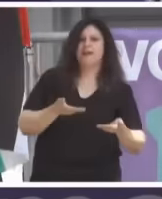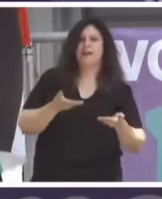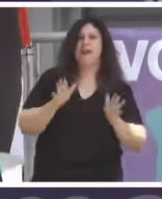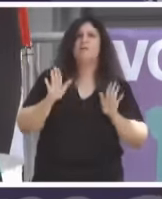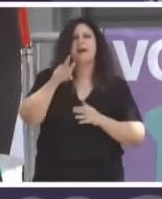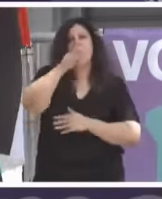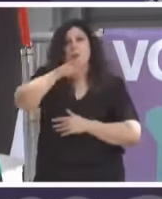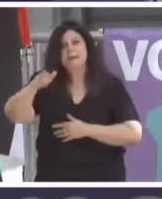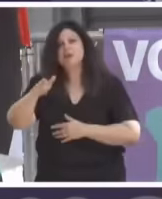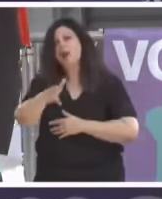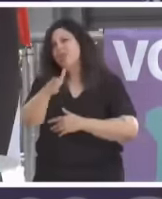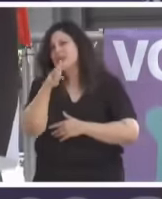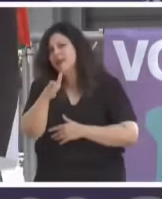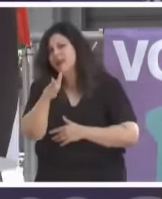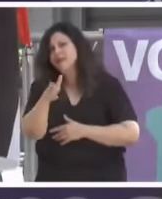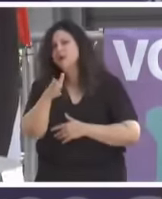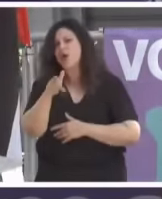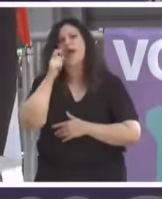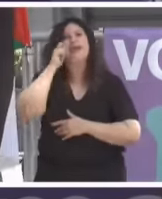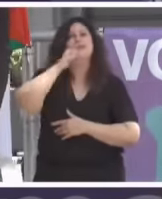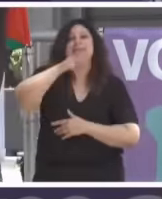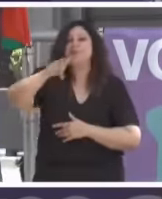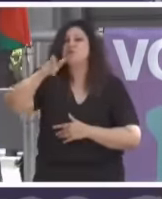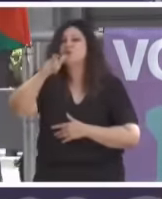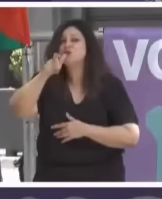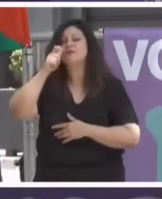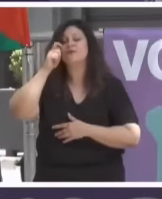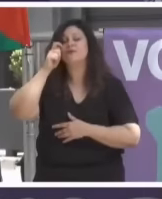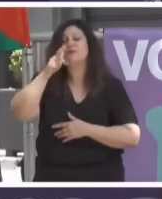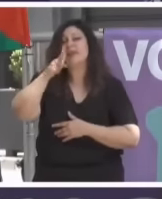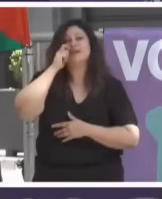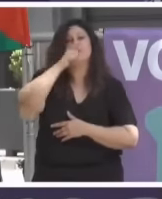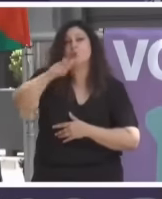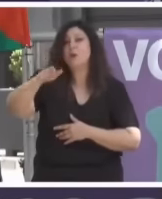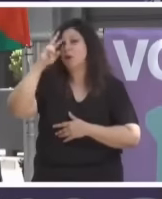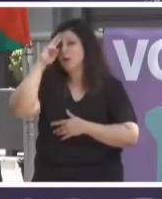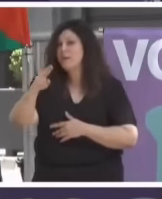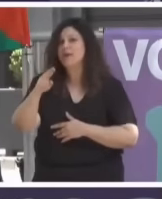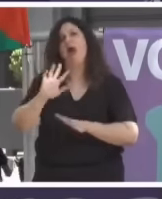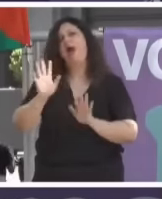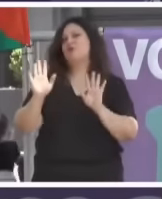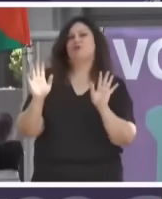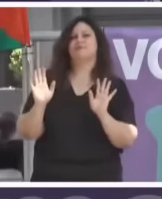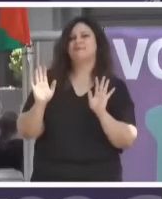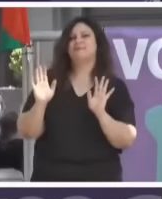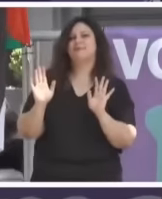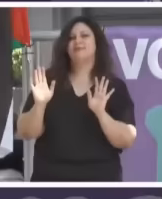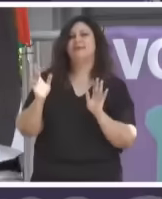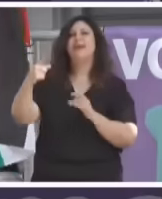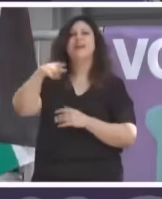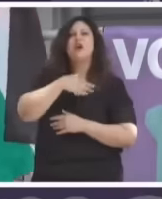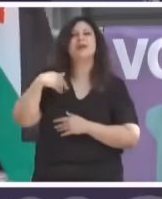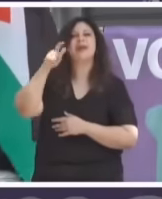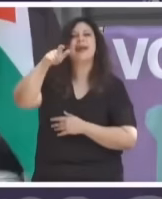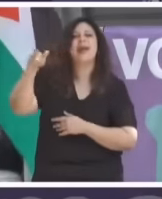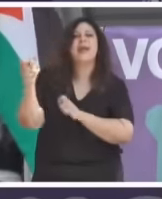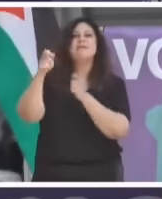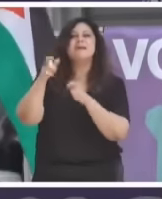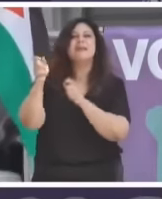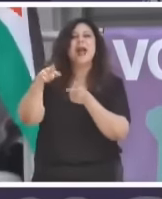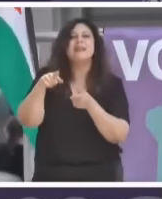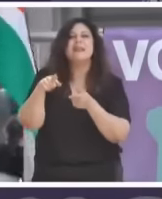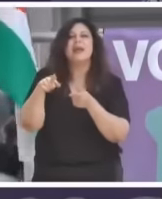derecho, respetar los derechos humanos, esa no, para eso no. Ellos quieren migrantes prácticamente en